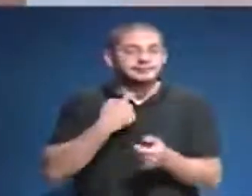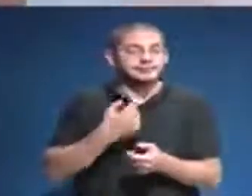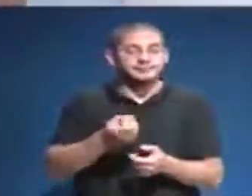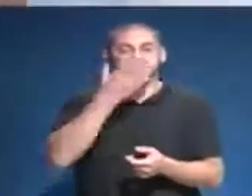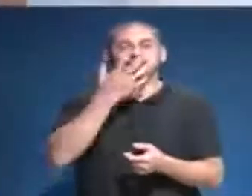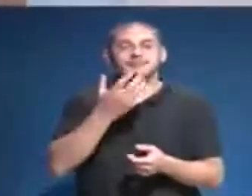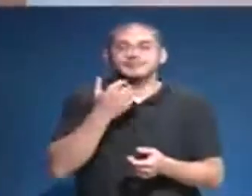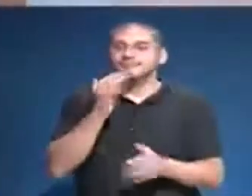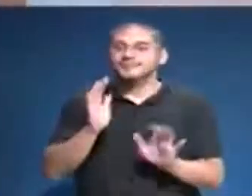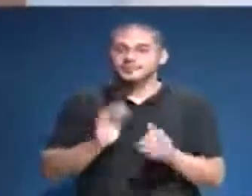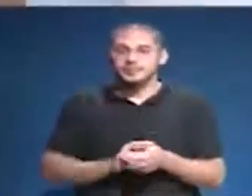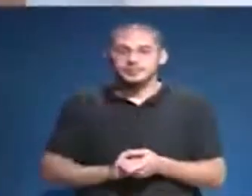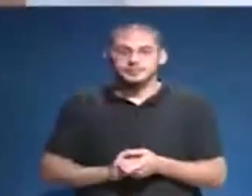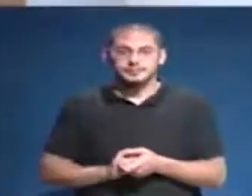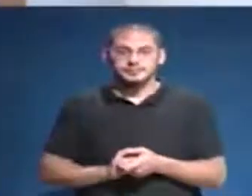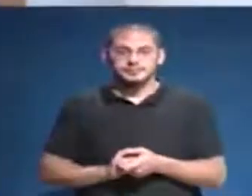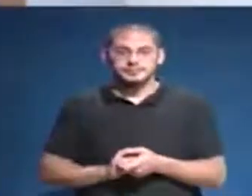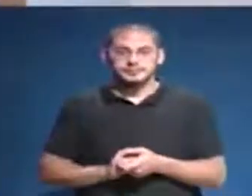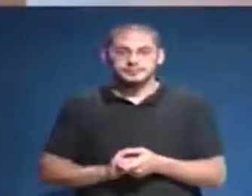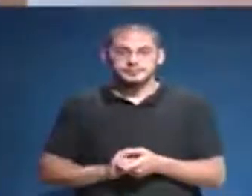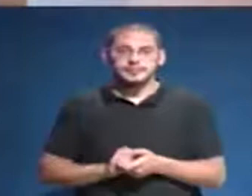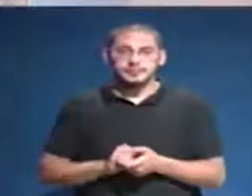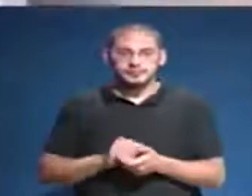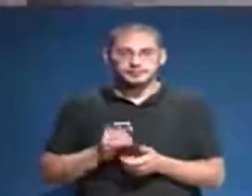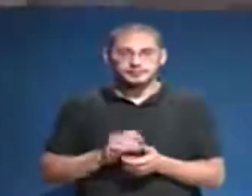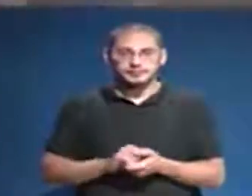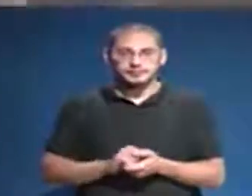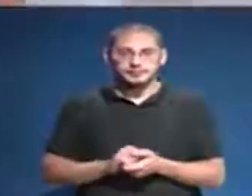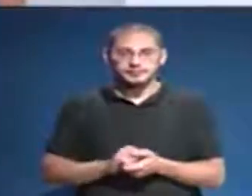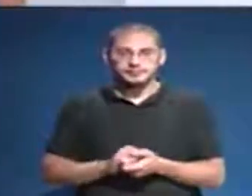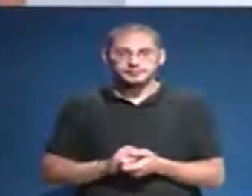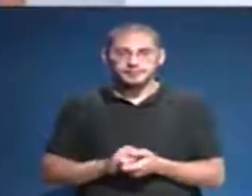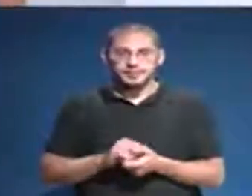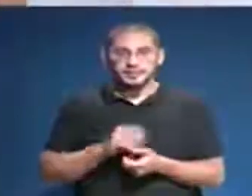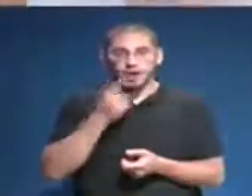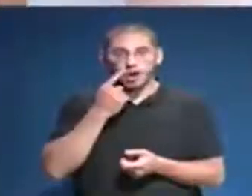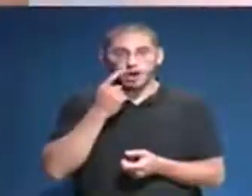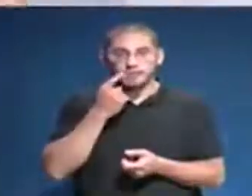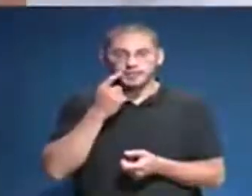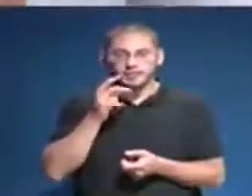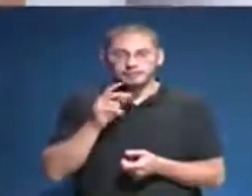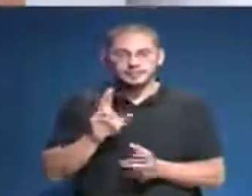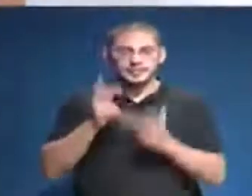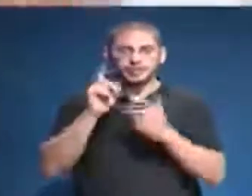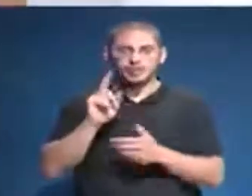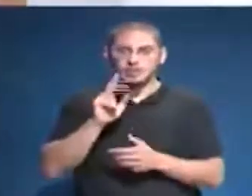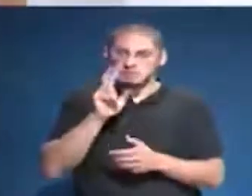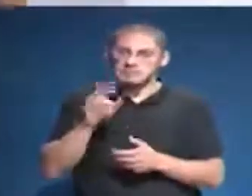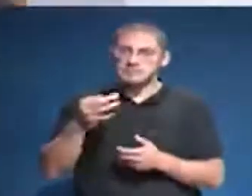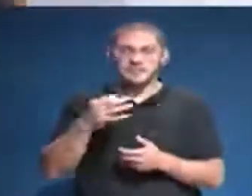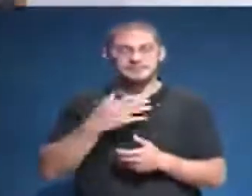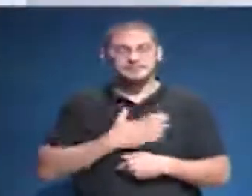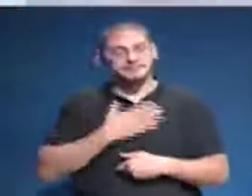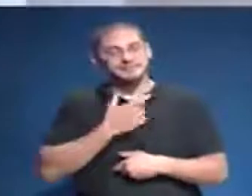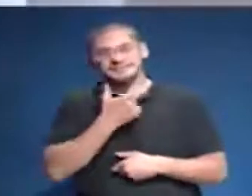Sí, lo va a ver de vuelta. Boogie boogie. Vamos a preparar algo. Me encantó la reacción del señor. Que es un fenómeno. Se lo tomó con toda la